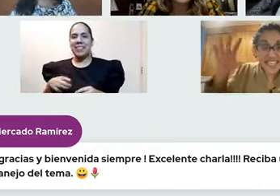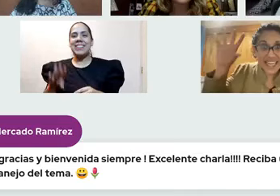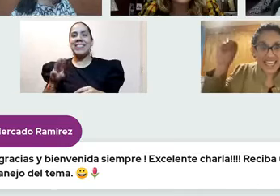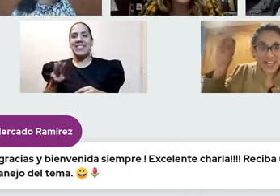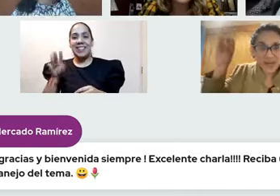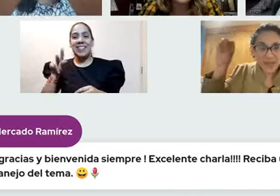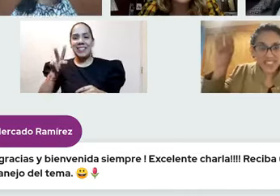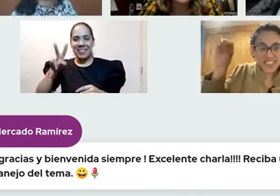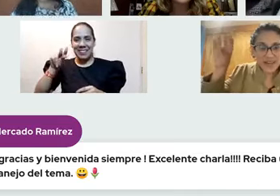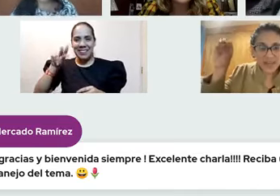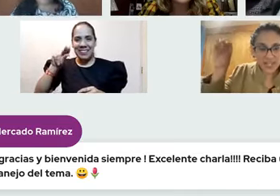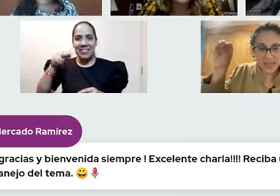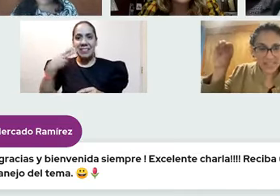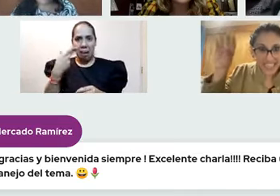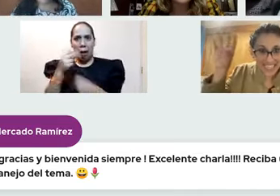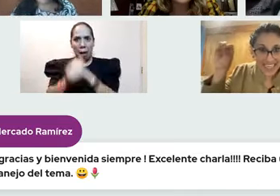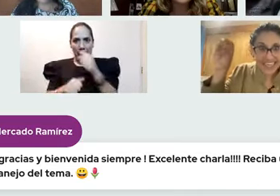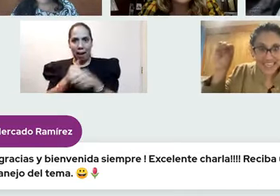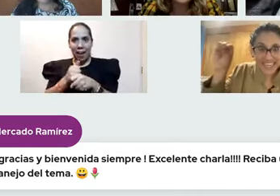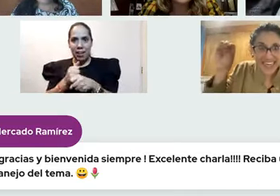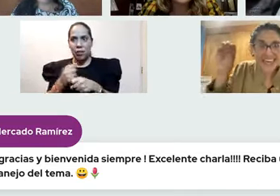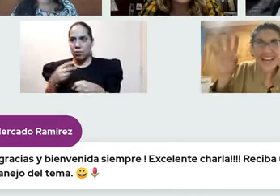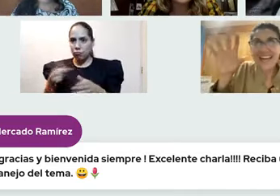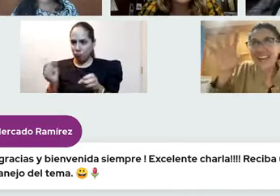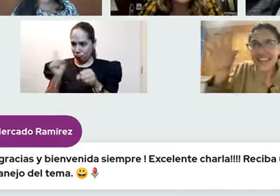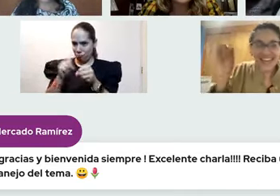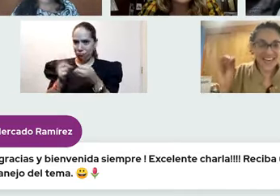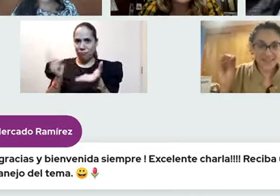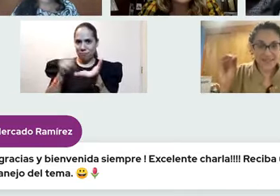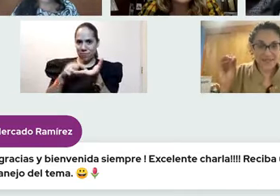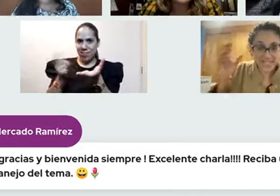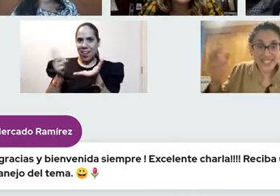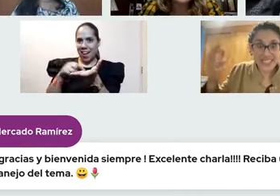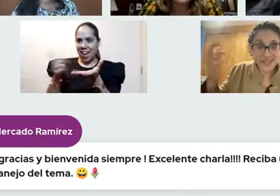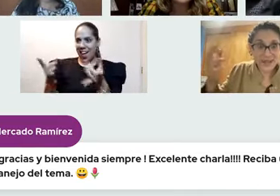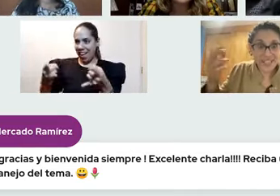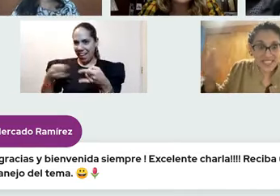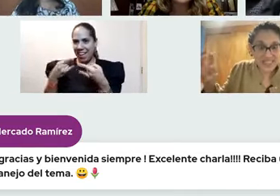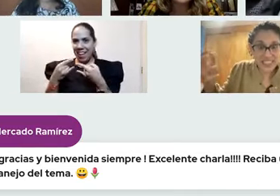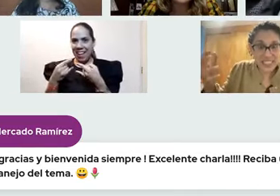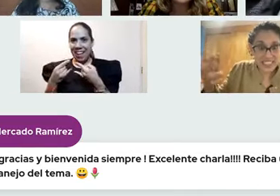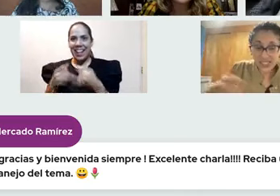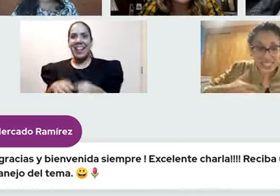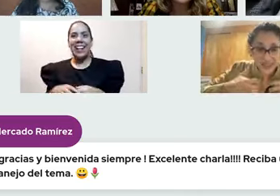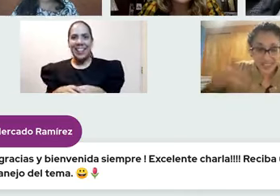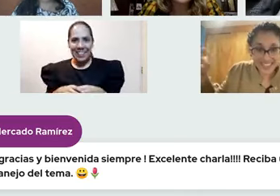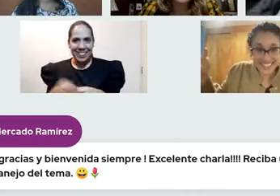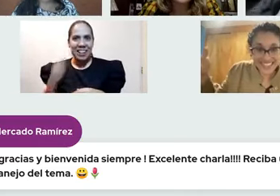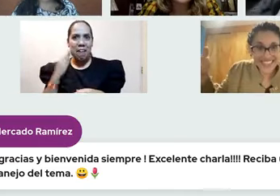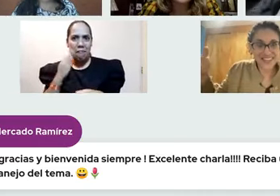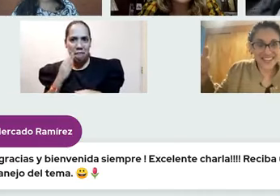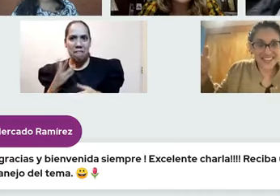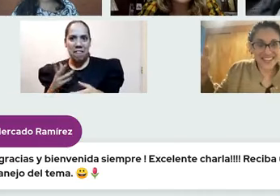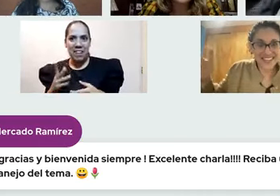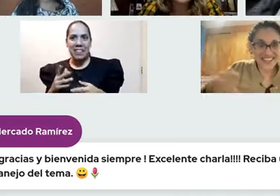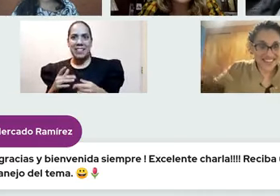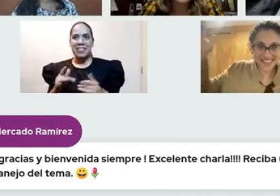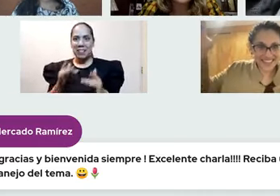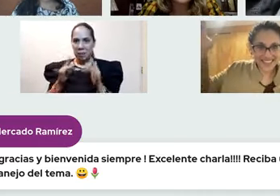Y ¿no? ¡Qué hay suave! que, como dicen coloquialmente, hay que cacaraquearlo, porque Por esas son buenas noticias, supuesto. eso es algo que es